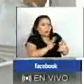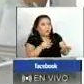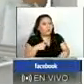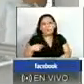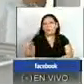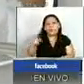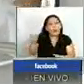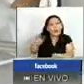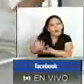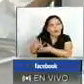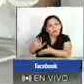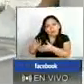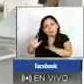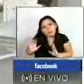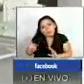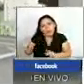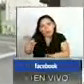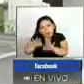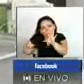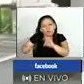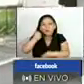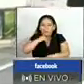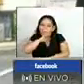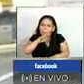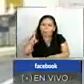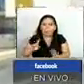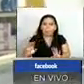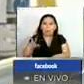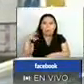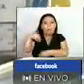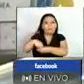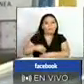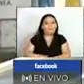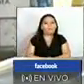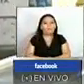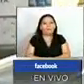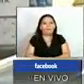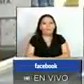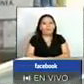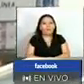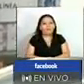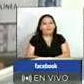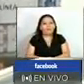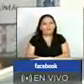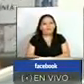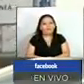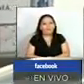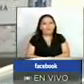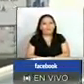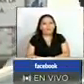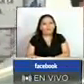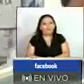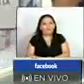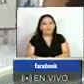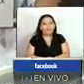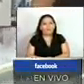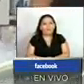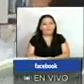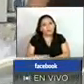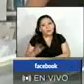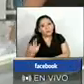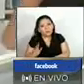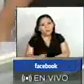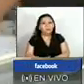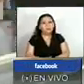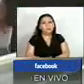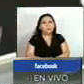para tenerla. Una es porque están enferma, y otra es para tenerla. Está en caso, pero no sé, por lo menos no para. Hola.